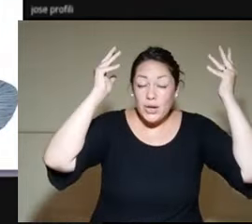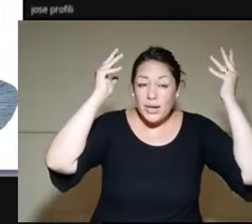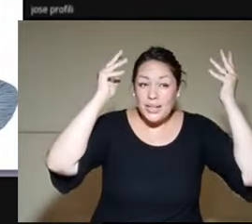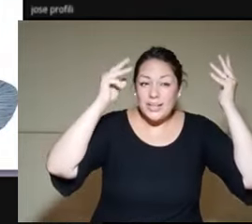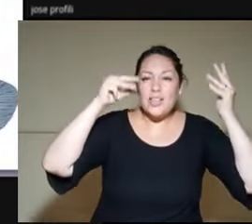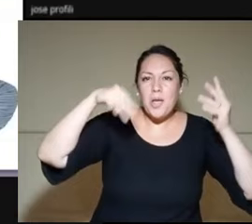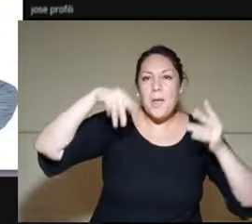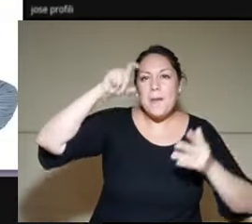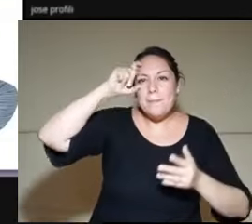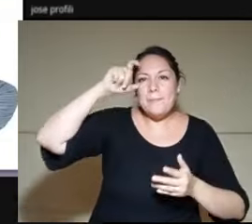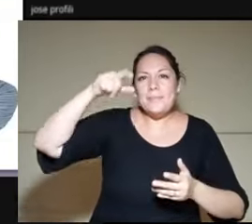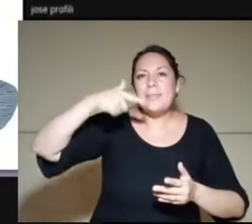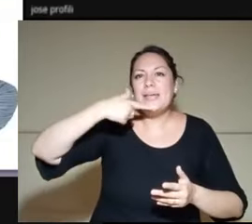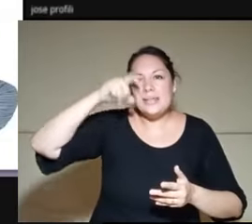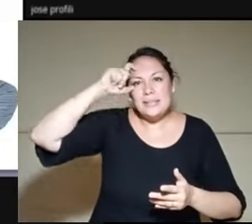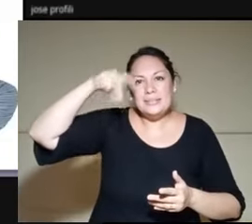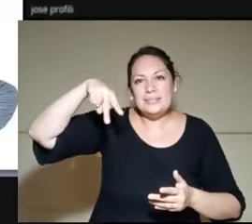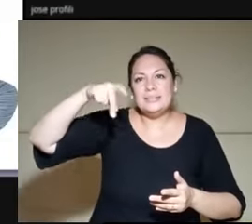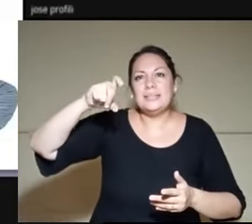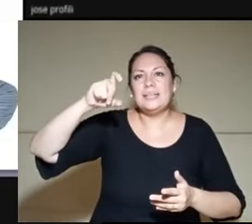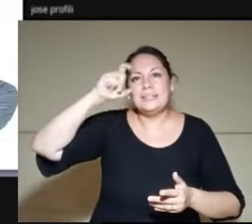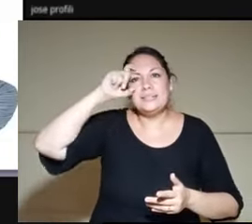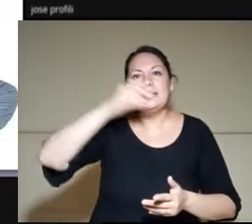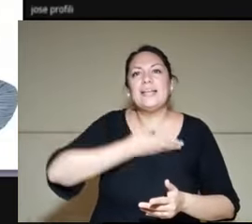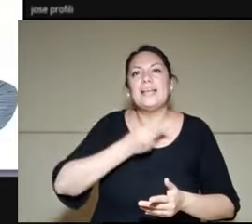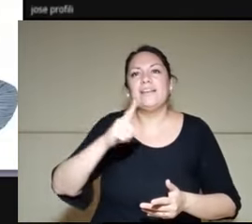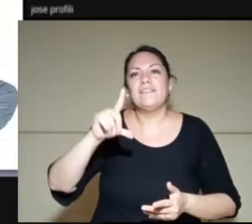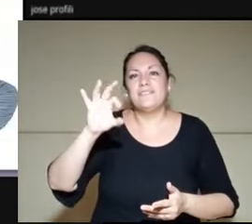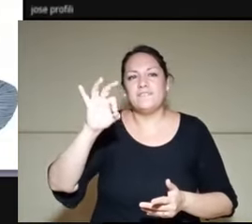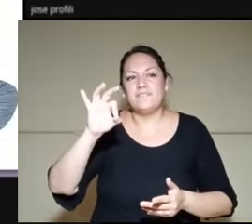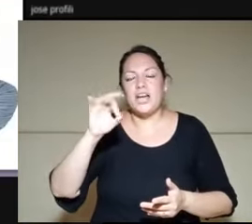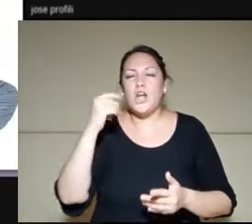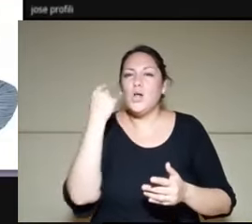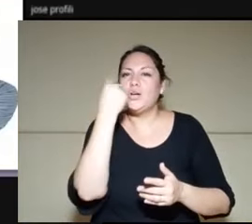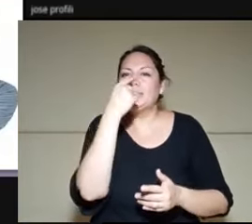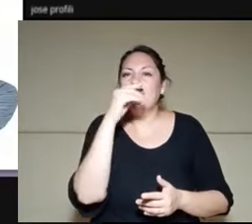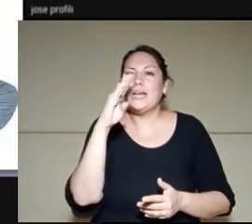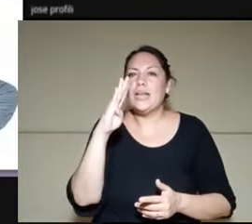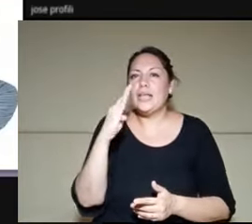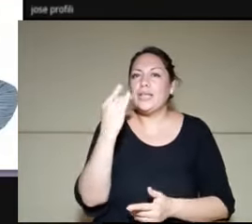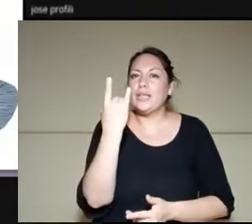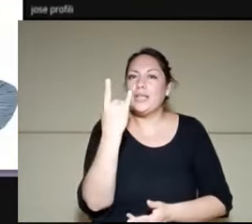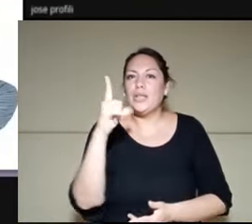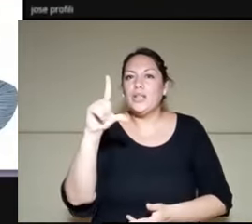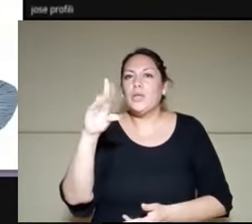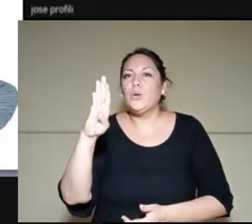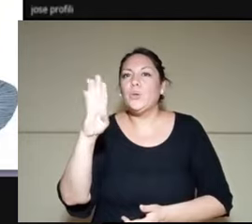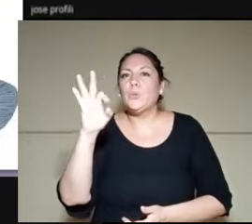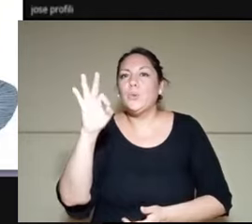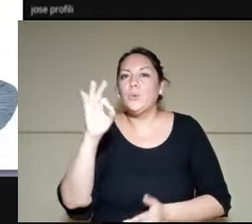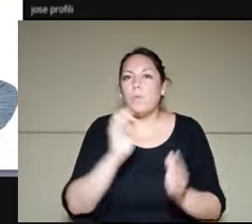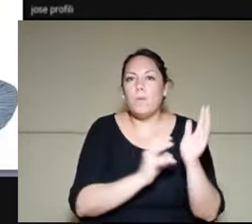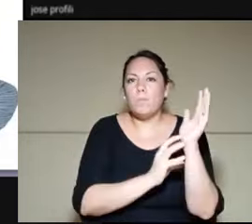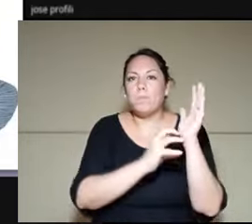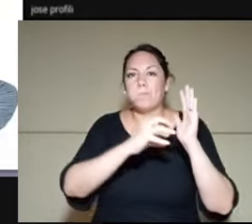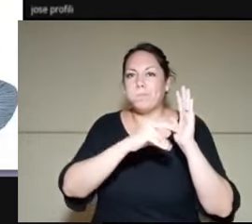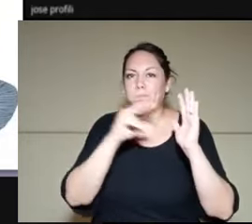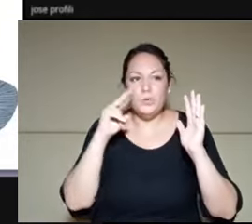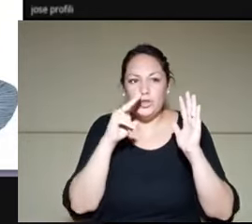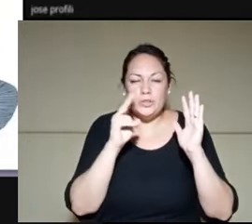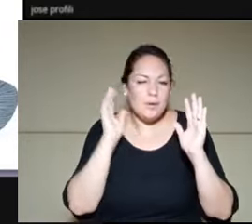eso lila, que era el mesencéfalo, eso celestito, que era el bulbo, y la protuberancia no se ve porque está tapada por el